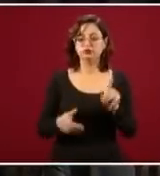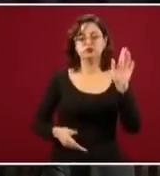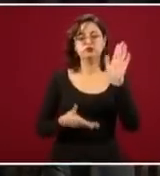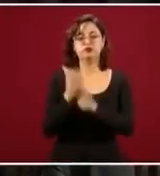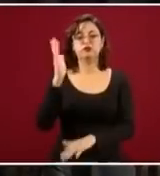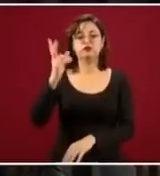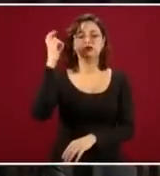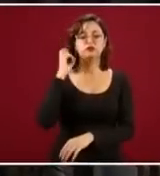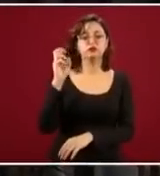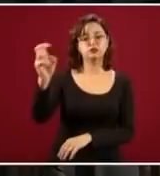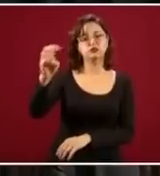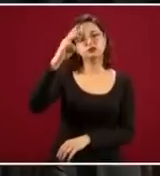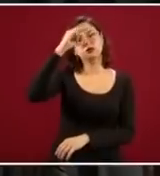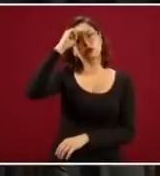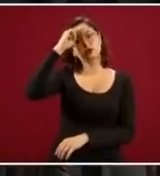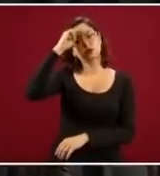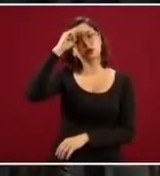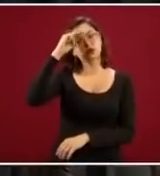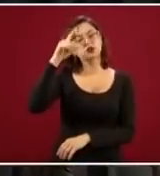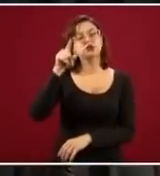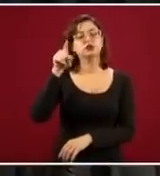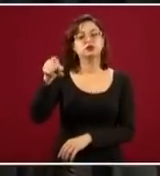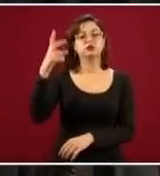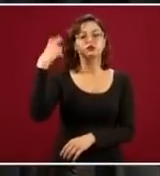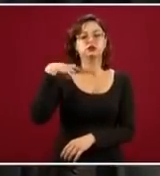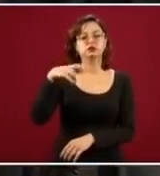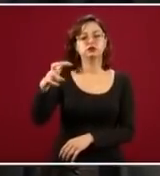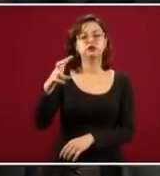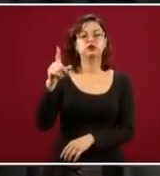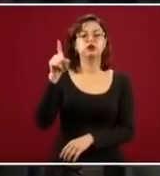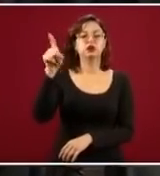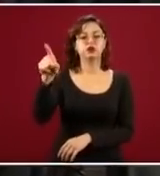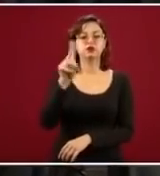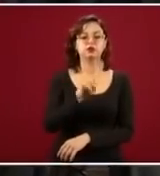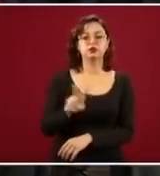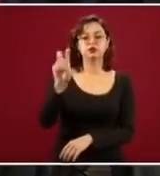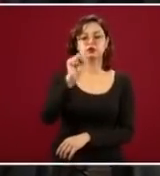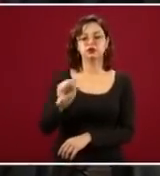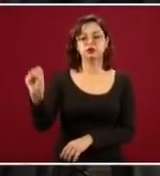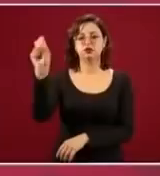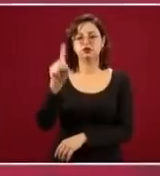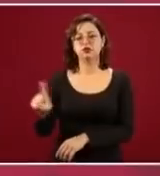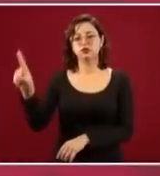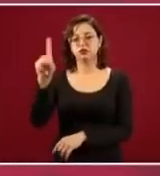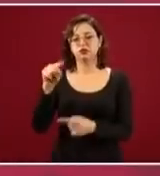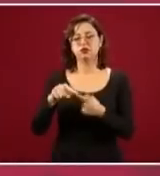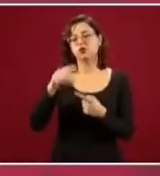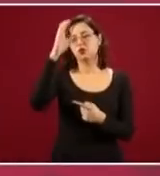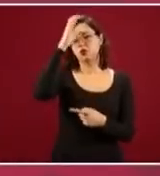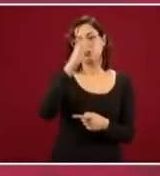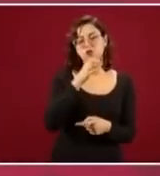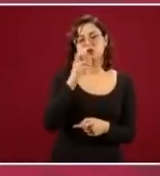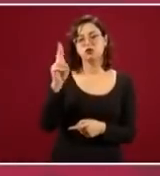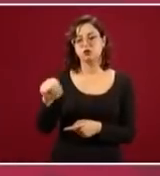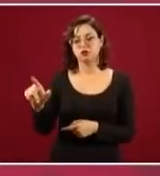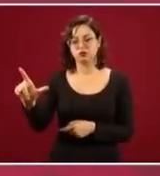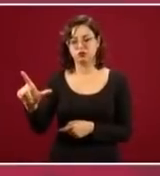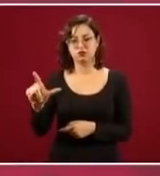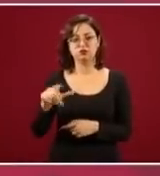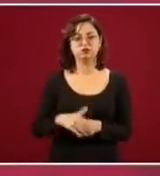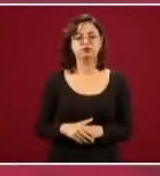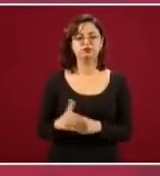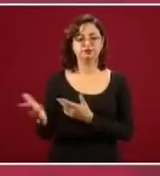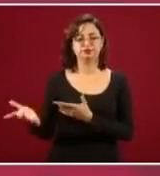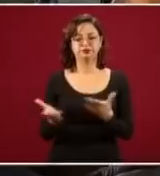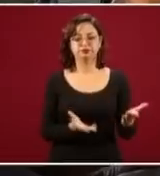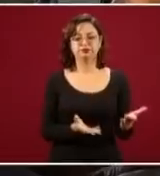a Monterrey, vamos a una gira de fin de semana a Coahuila y a Nuevo León, pero